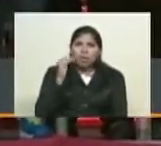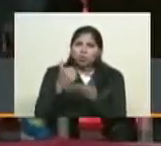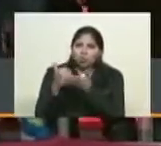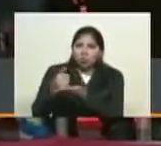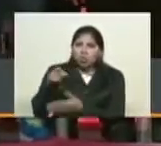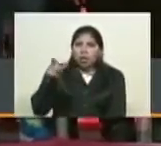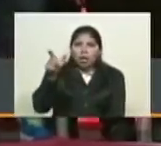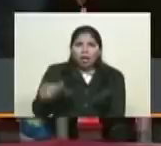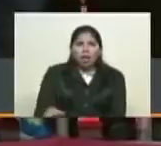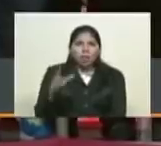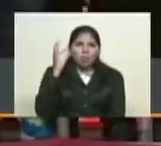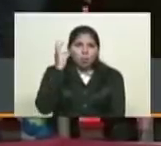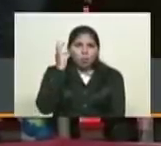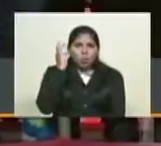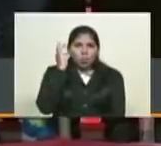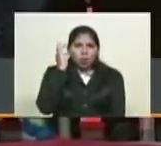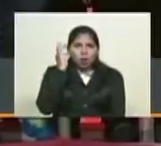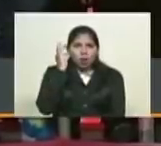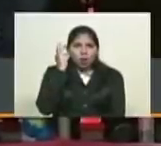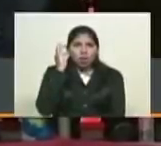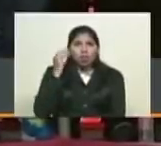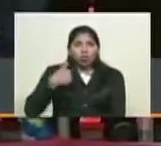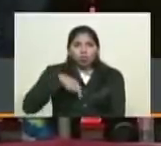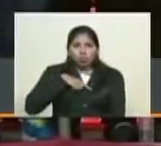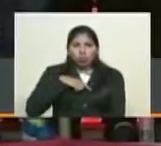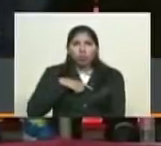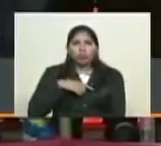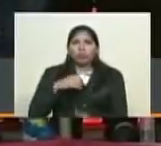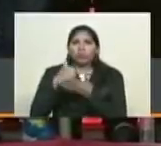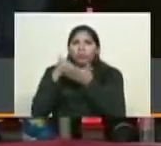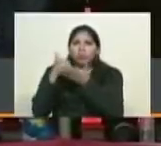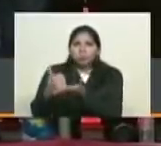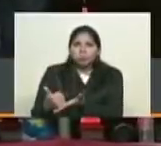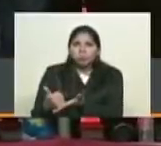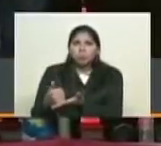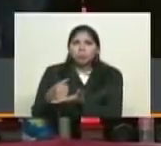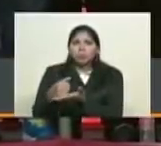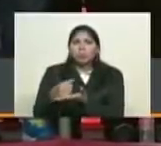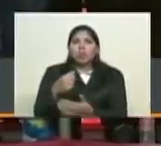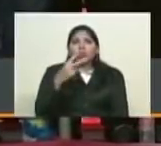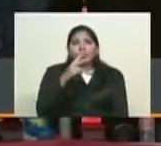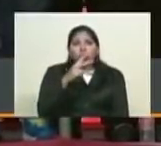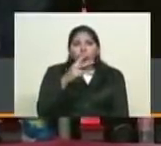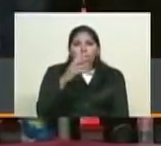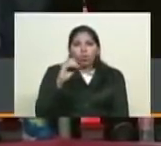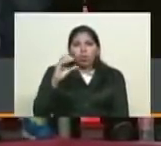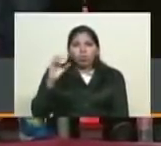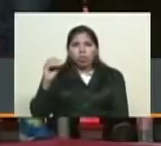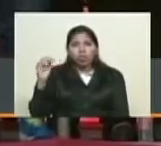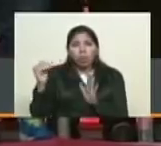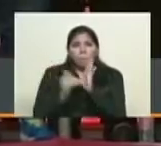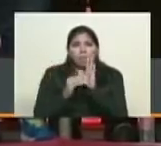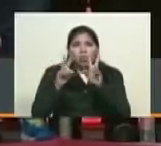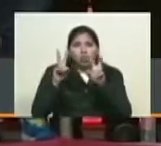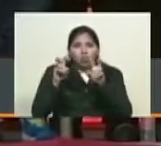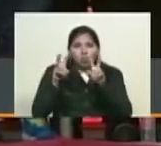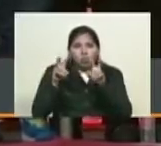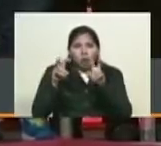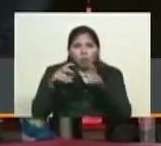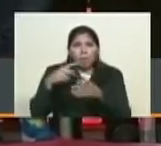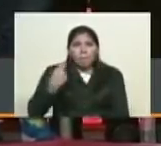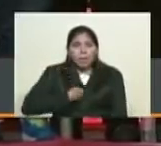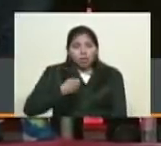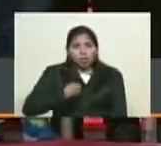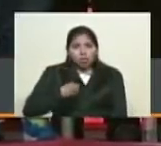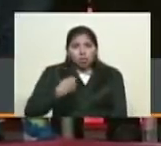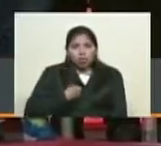Esta semana que viene vamos a llegar, vamos a incorporar 200.000 nuevos pensionados y pensionadas